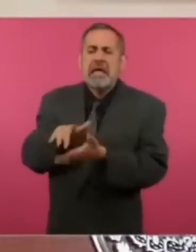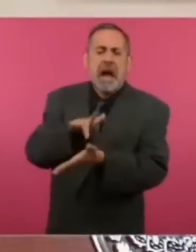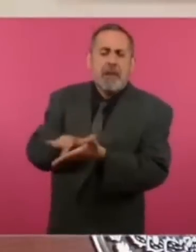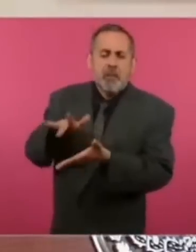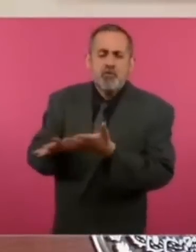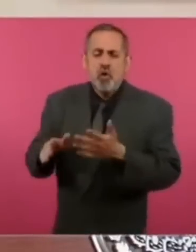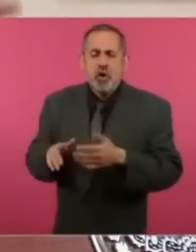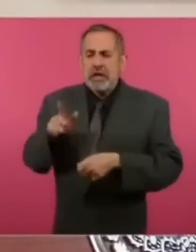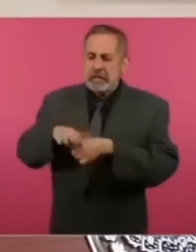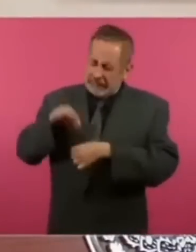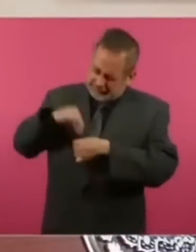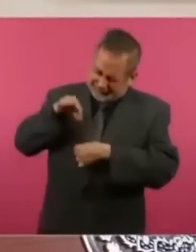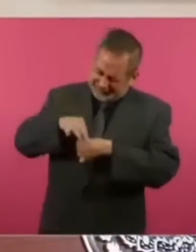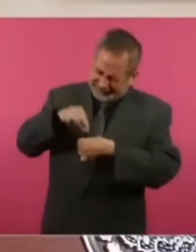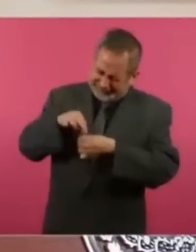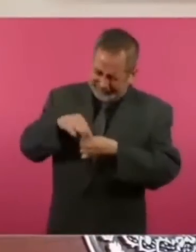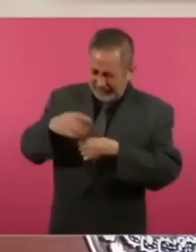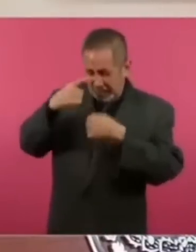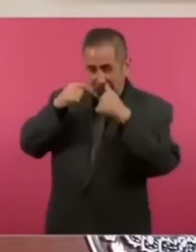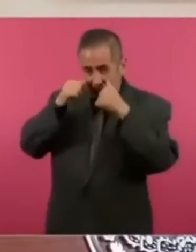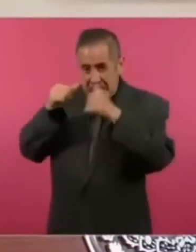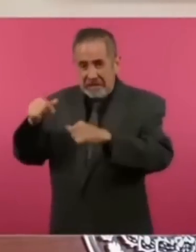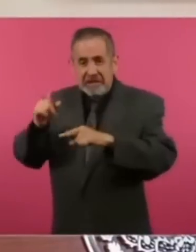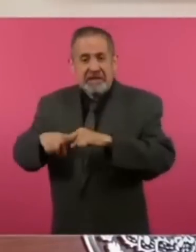¿Quiénes fueron los que más votaron por él?